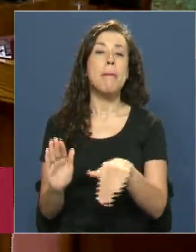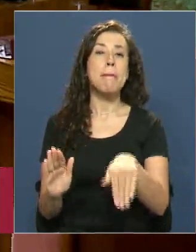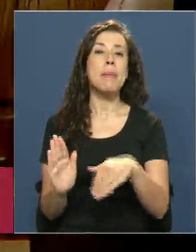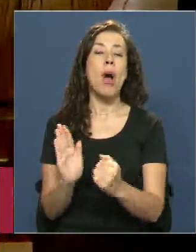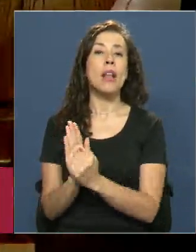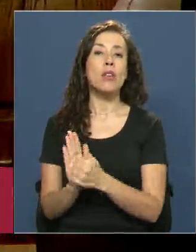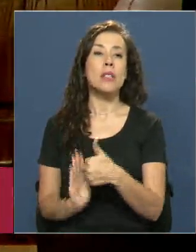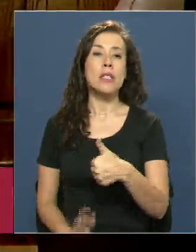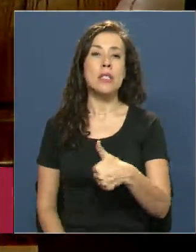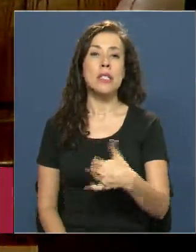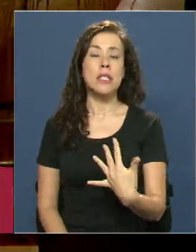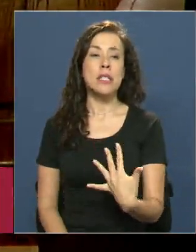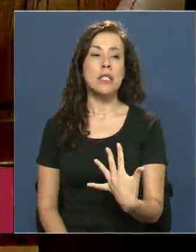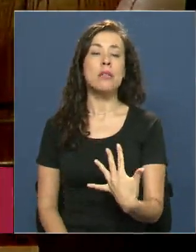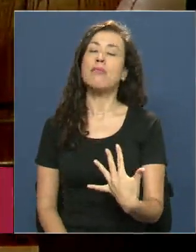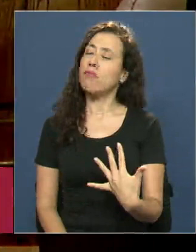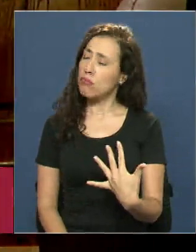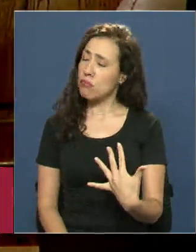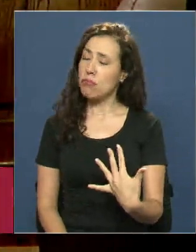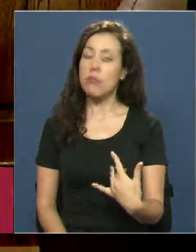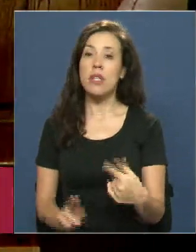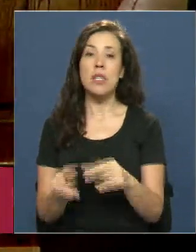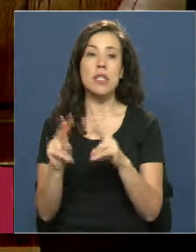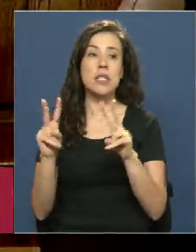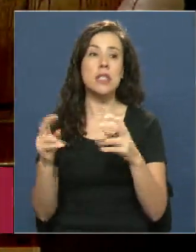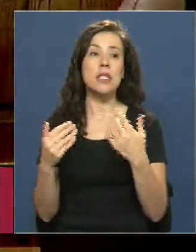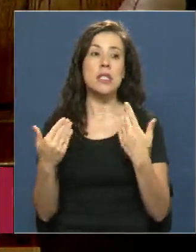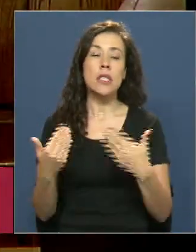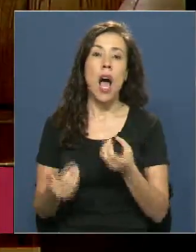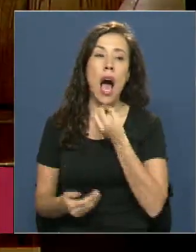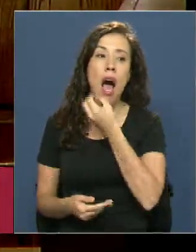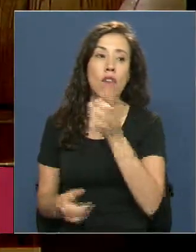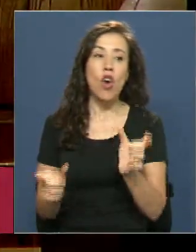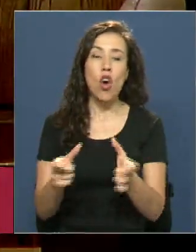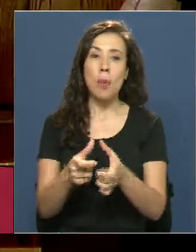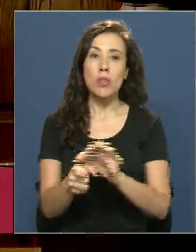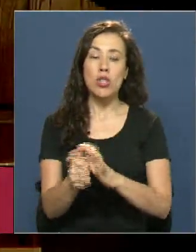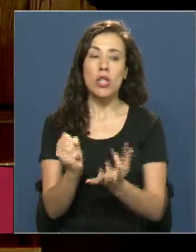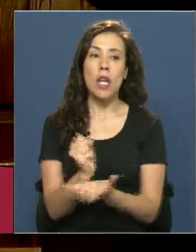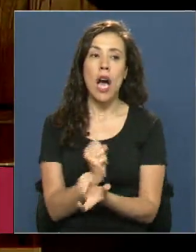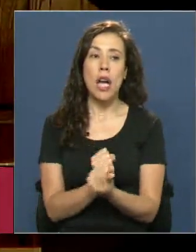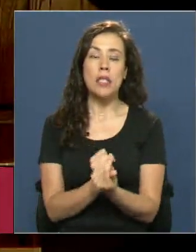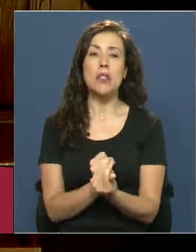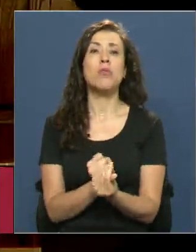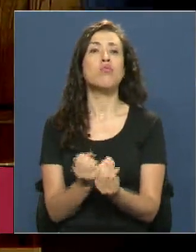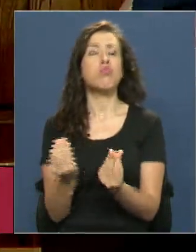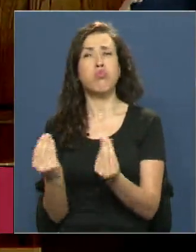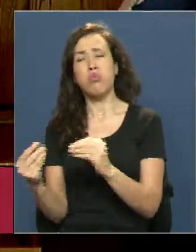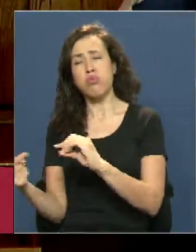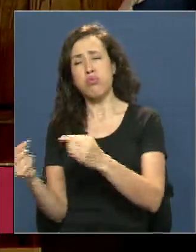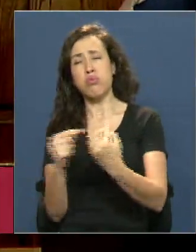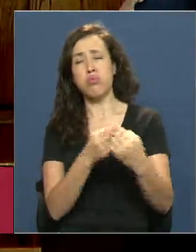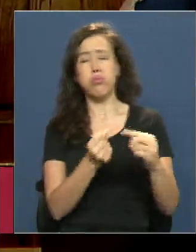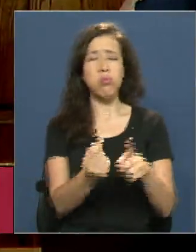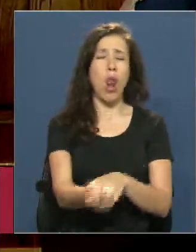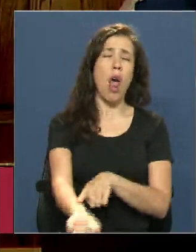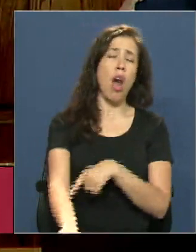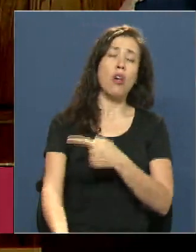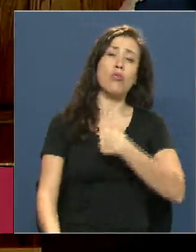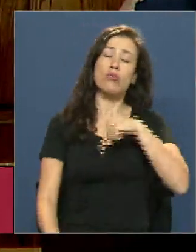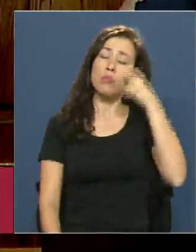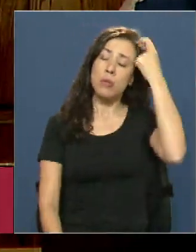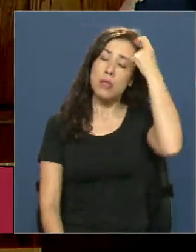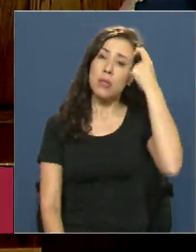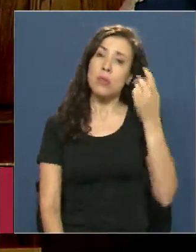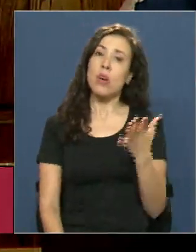artículo 65, muy bien. Este tema fue representado en la Comisión de Hacienda, hubo amplio debate sobre ello, a nosotros nos parece